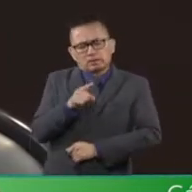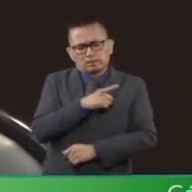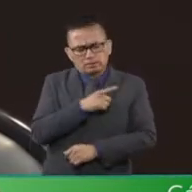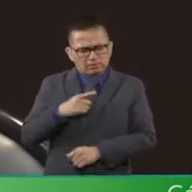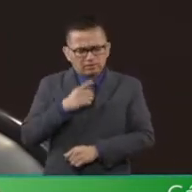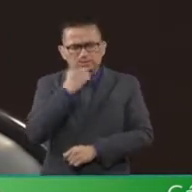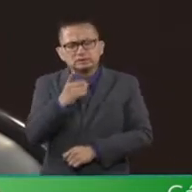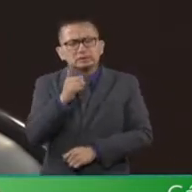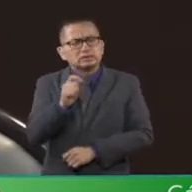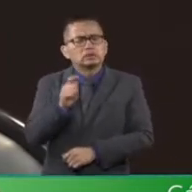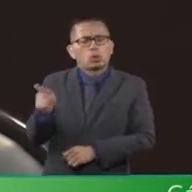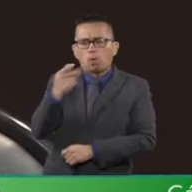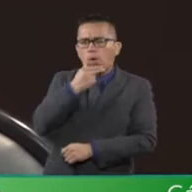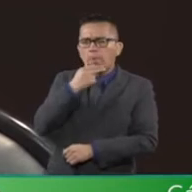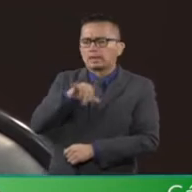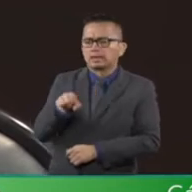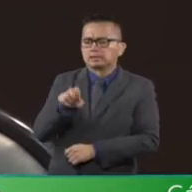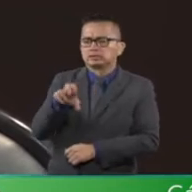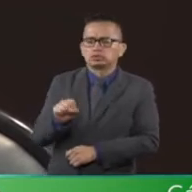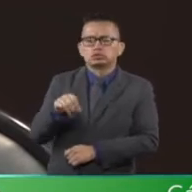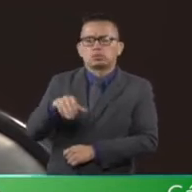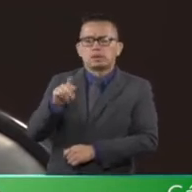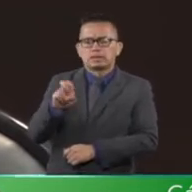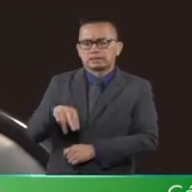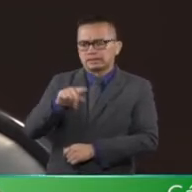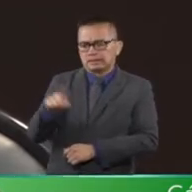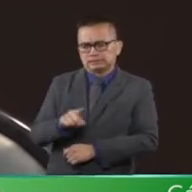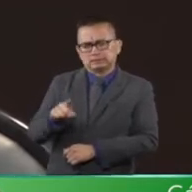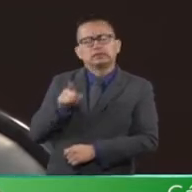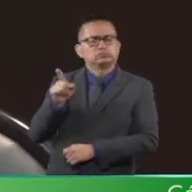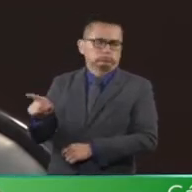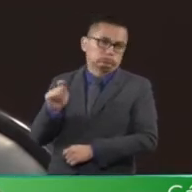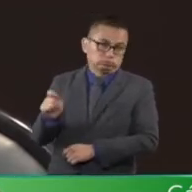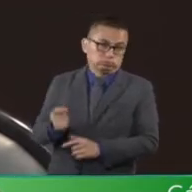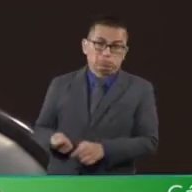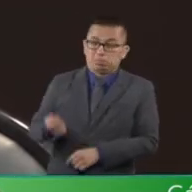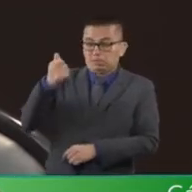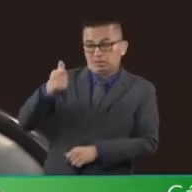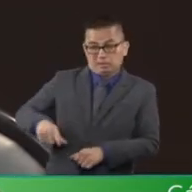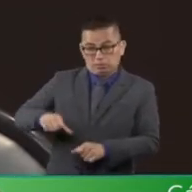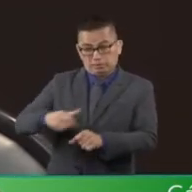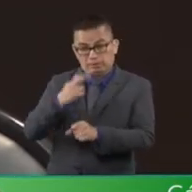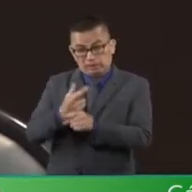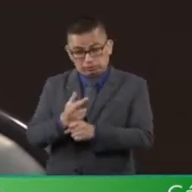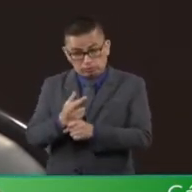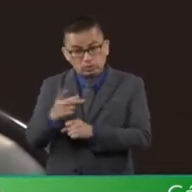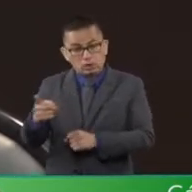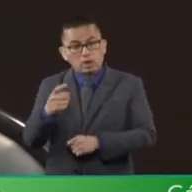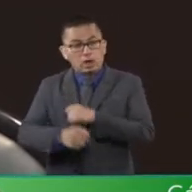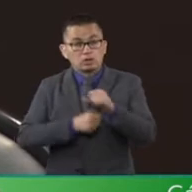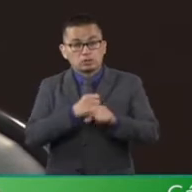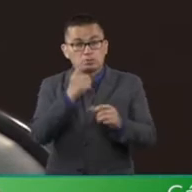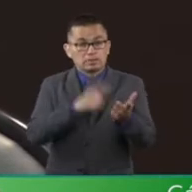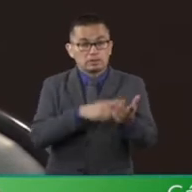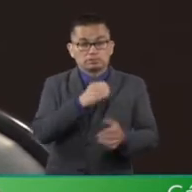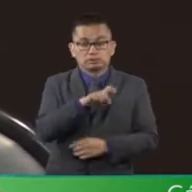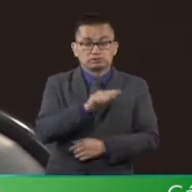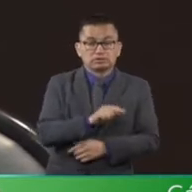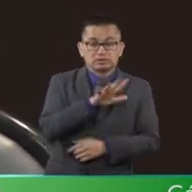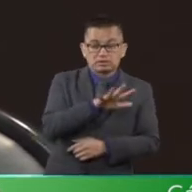Martínez Ros primer gobernador del estado durante el periodo de 1975 a